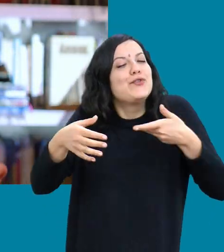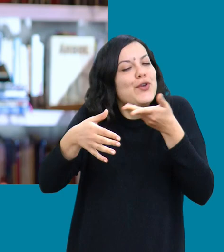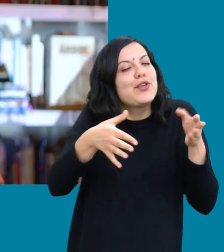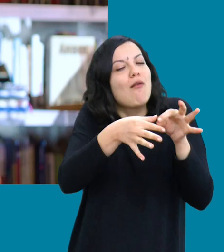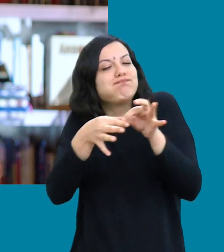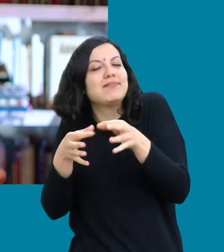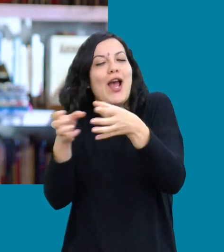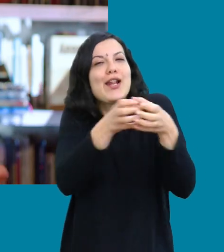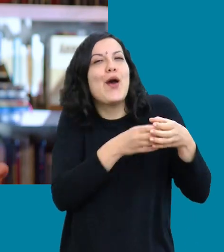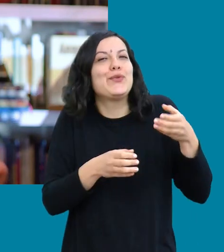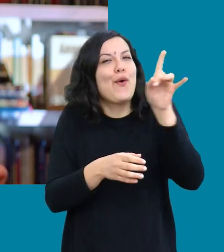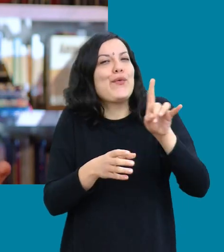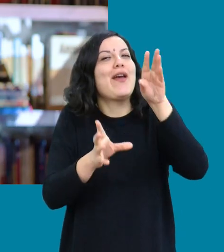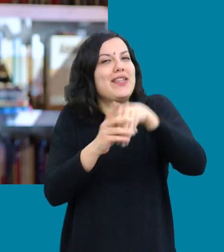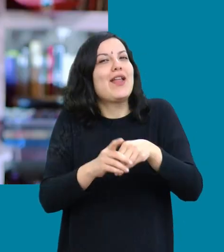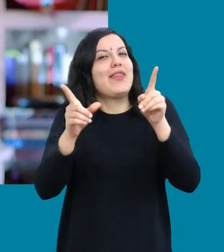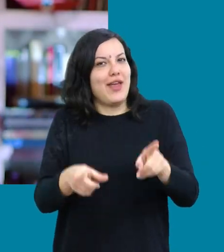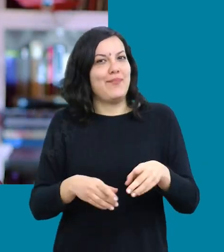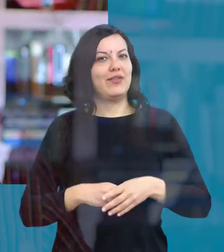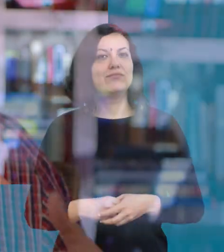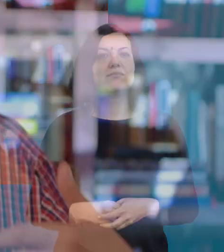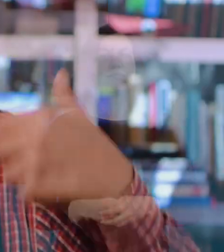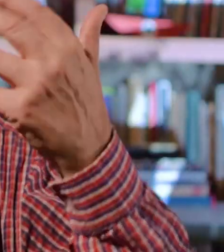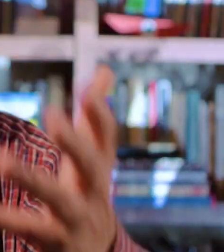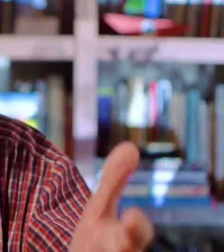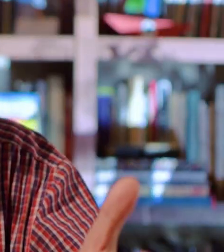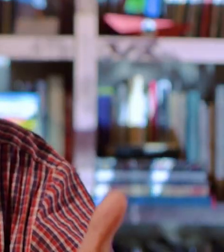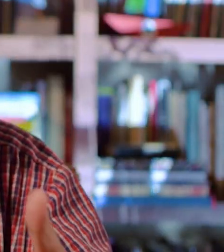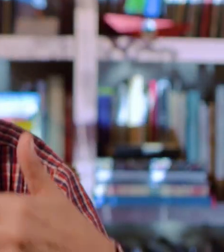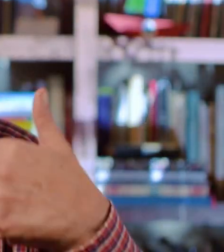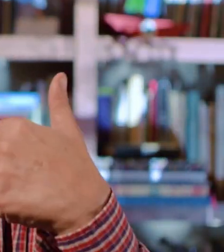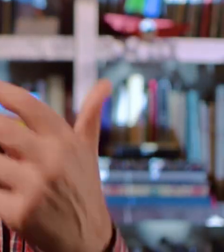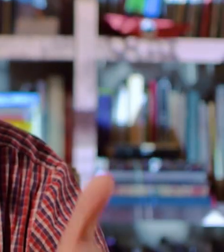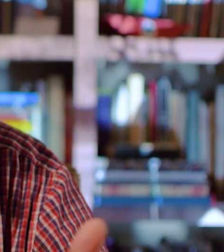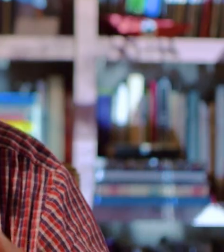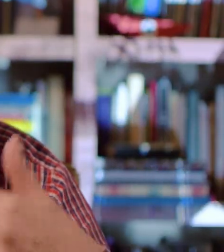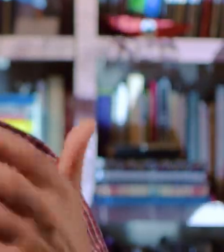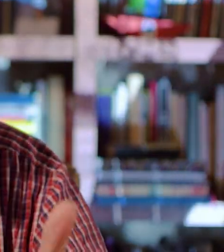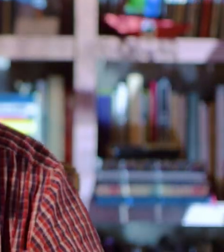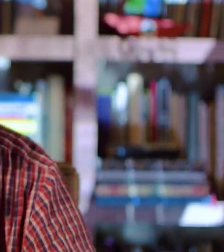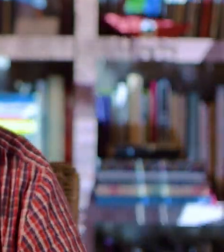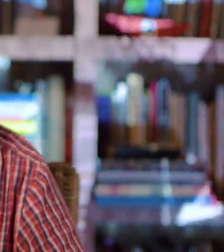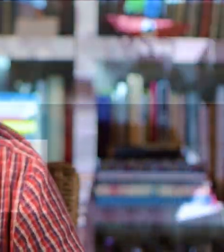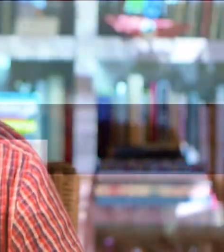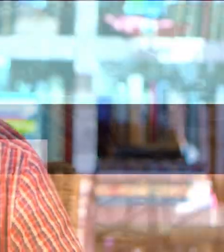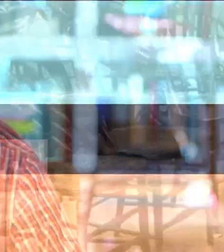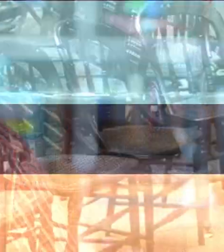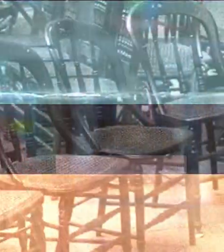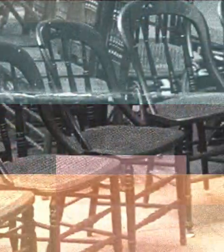a la universidad. Es decir, hacer concursos más con el rostro más libre hacia la sociedad y hacia los propios